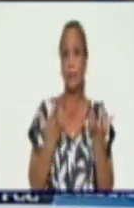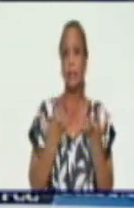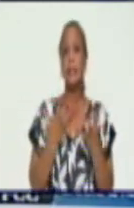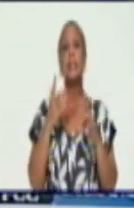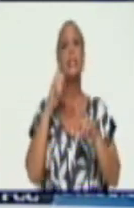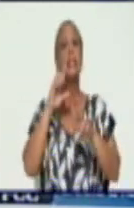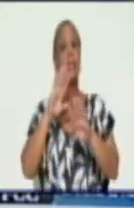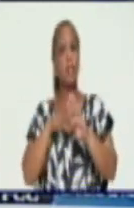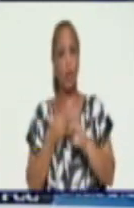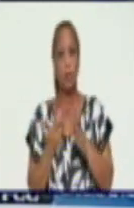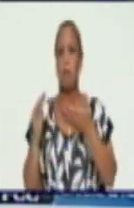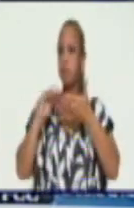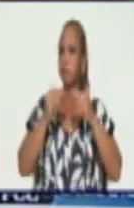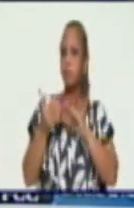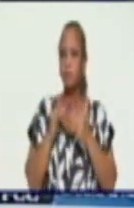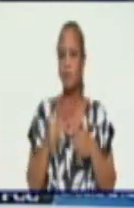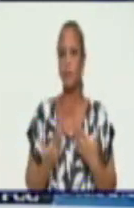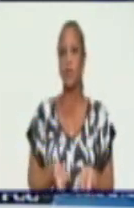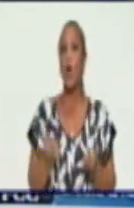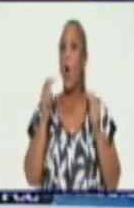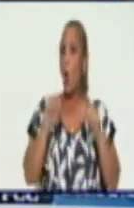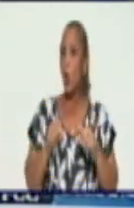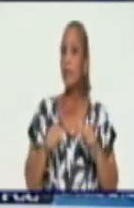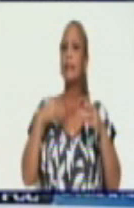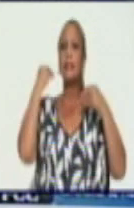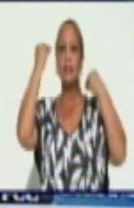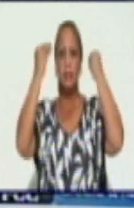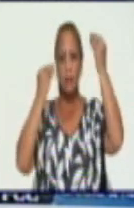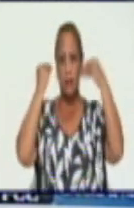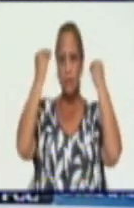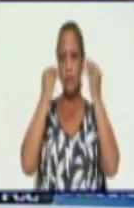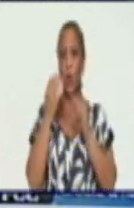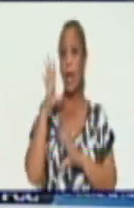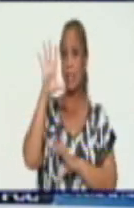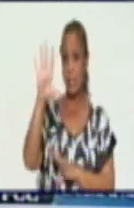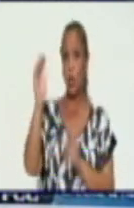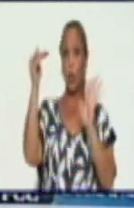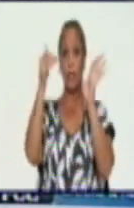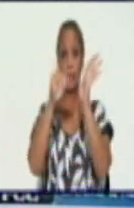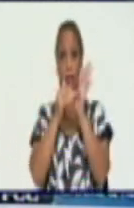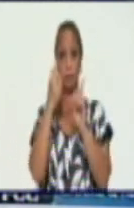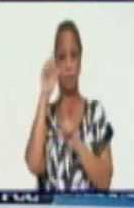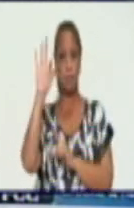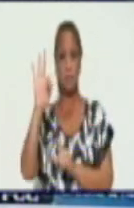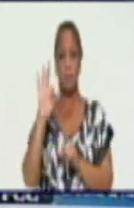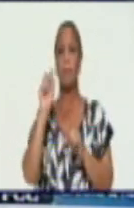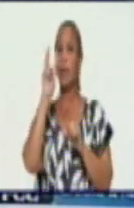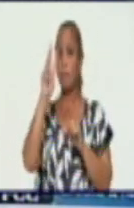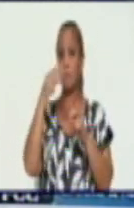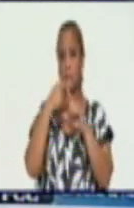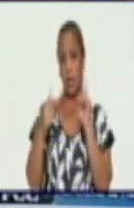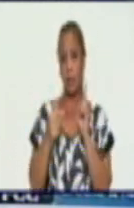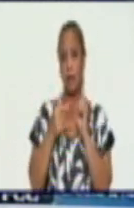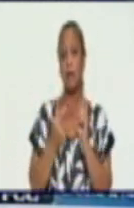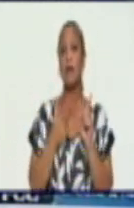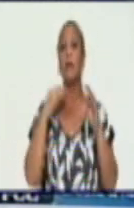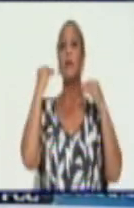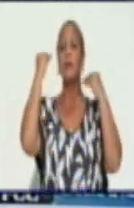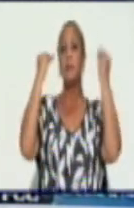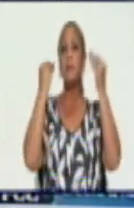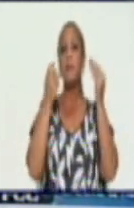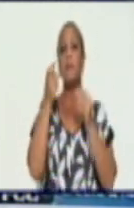discutirlo hoy se está haciendo un análisis a las 5 y 30 de la tarde nosotros las cuatro tenemos vídeos con el país